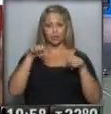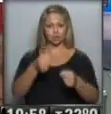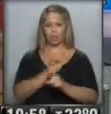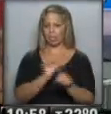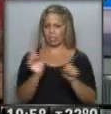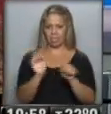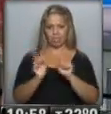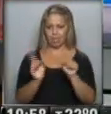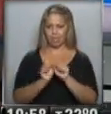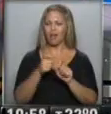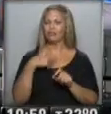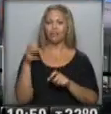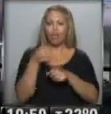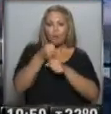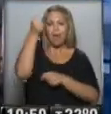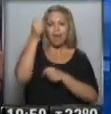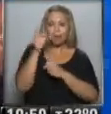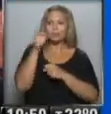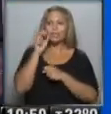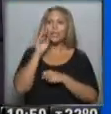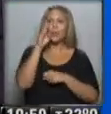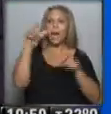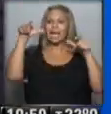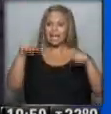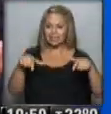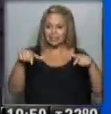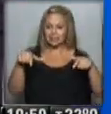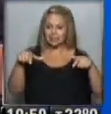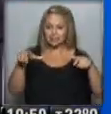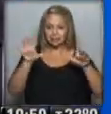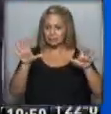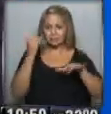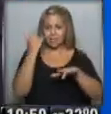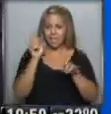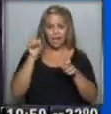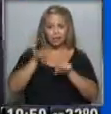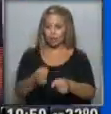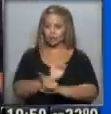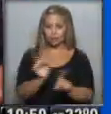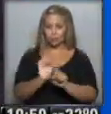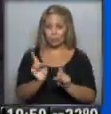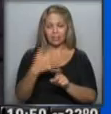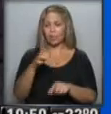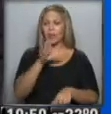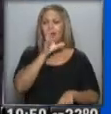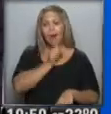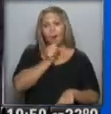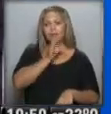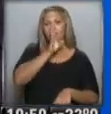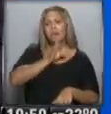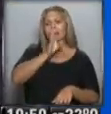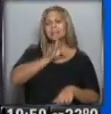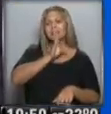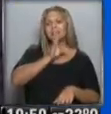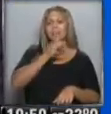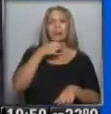como un recital. Usted paraguas sacó, en mano. Usted sacó la entrada para la cancha o un está, recital, claro. Lluvioso. Hay que morfársela y ir a ver lo